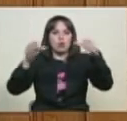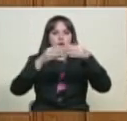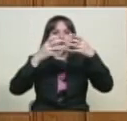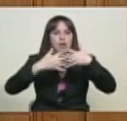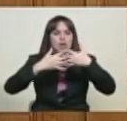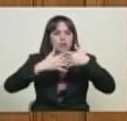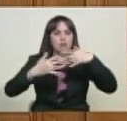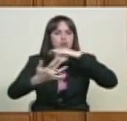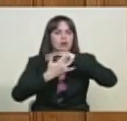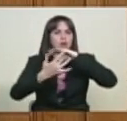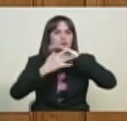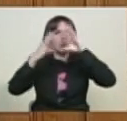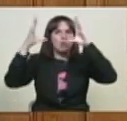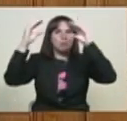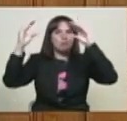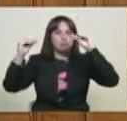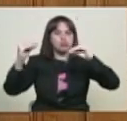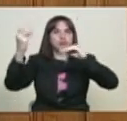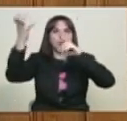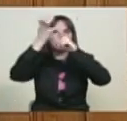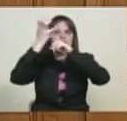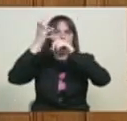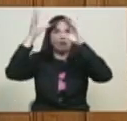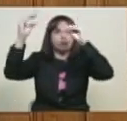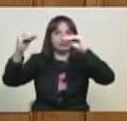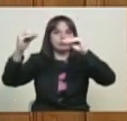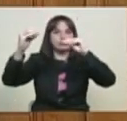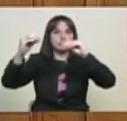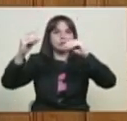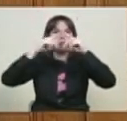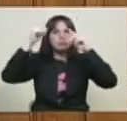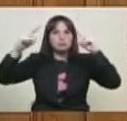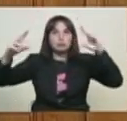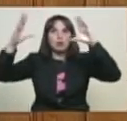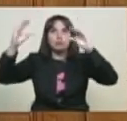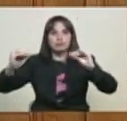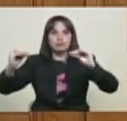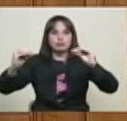equipos tecnológicos de la Casa Militar Presidencial.